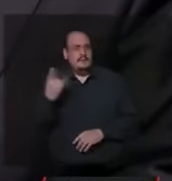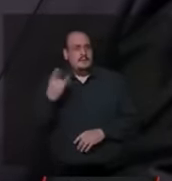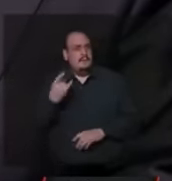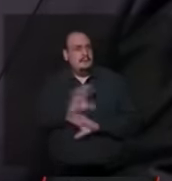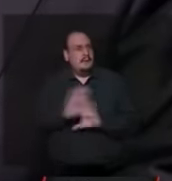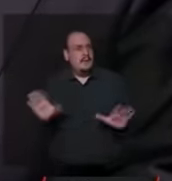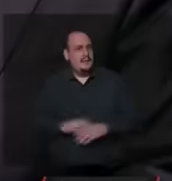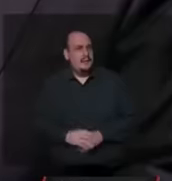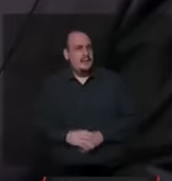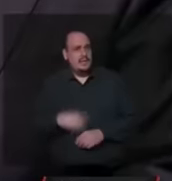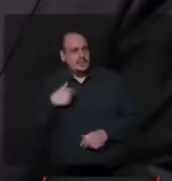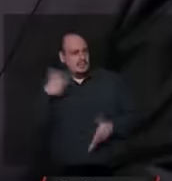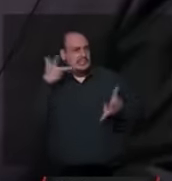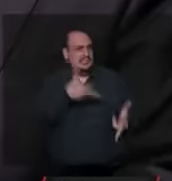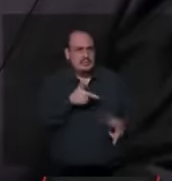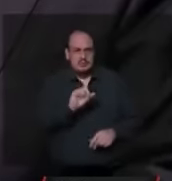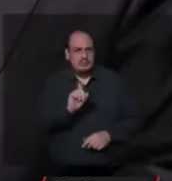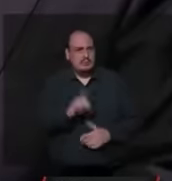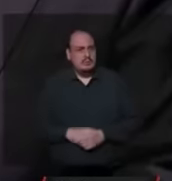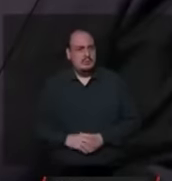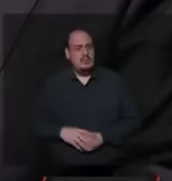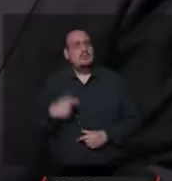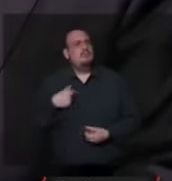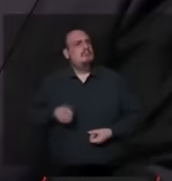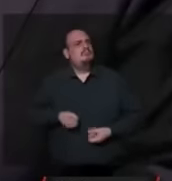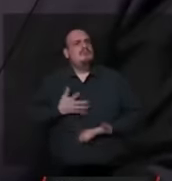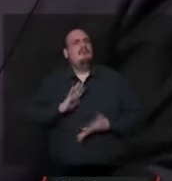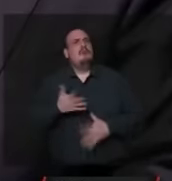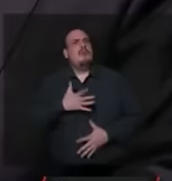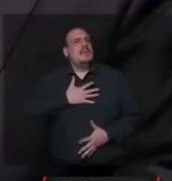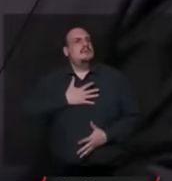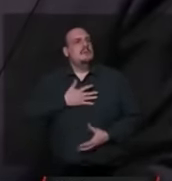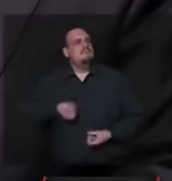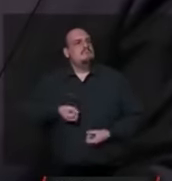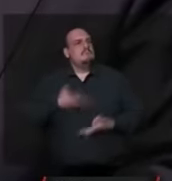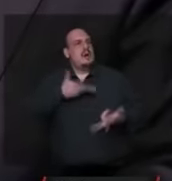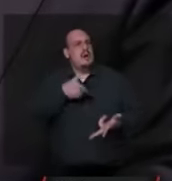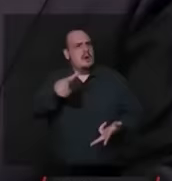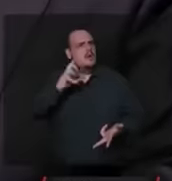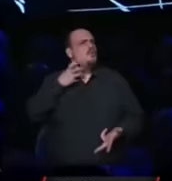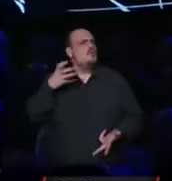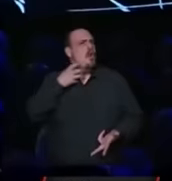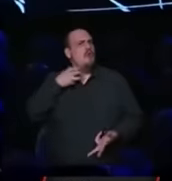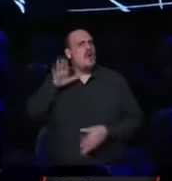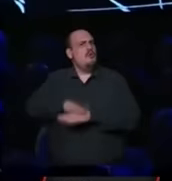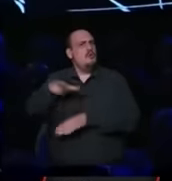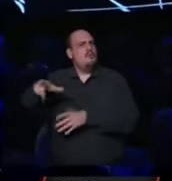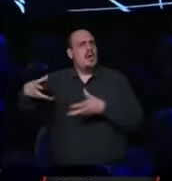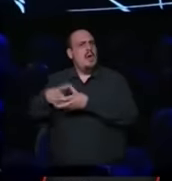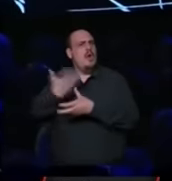deja de mentir, no te agredí, solamente expreso con pasión la indignación que genera un gobierno que nos